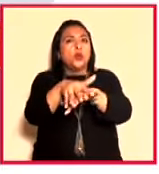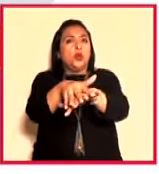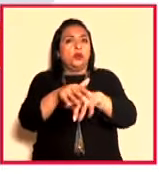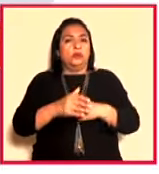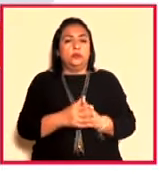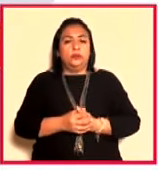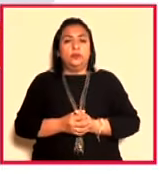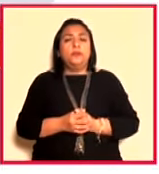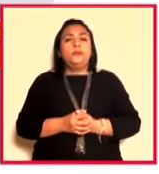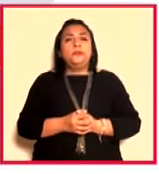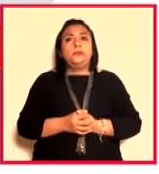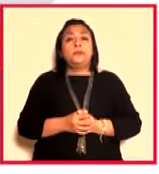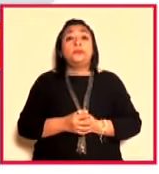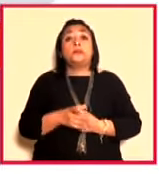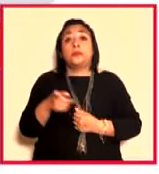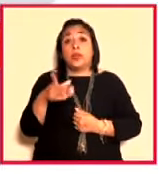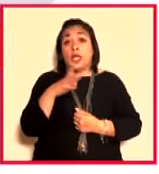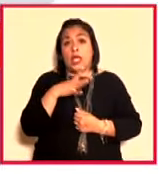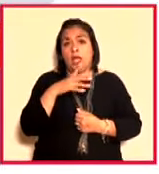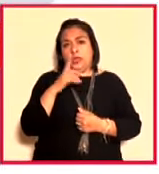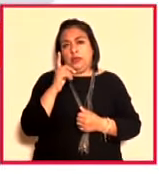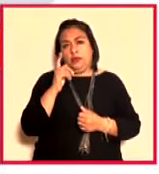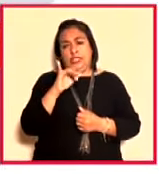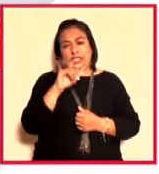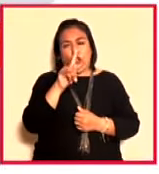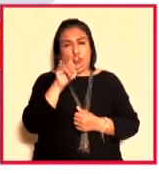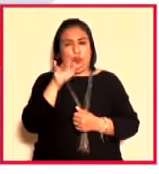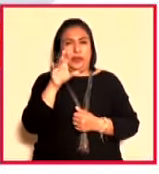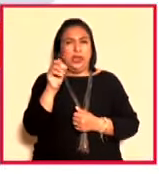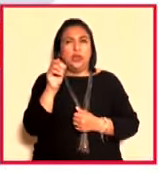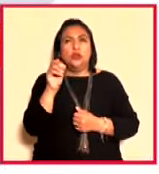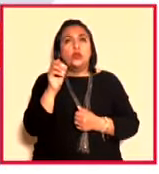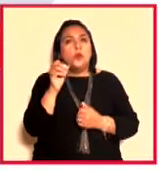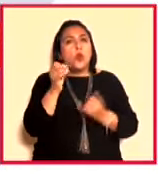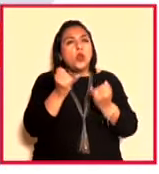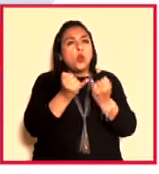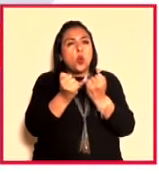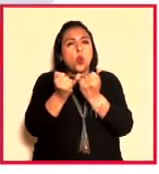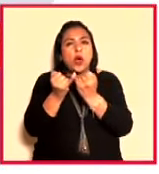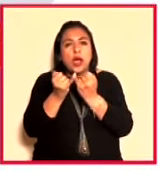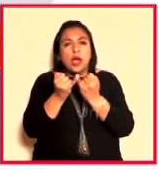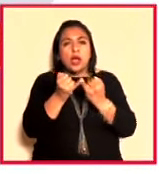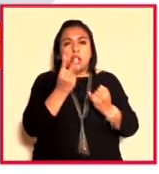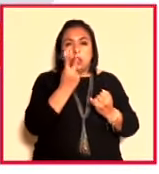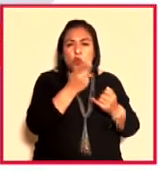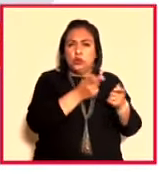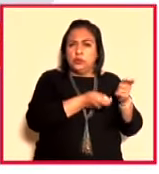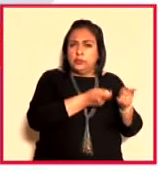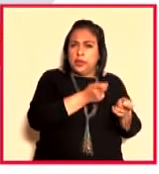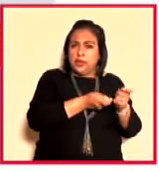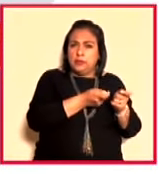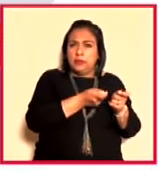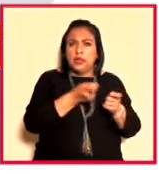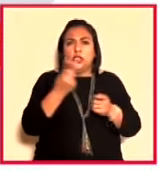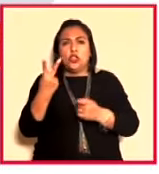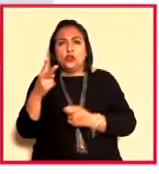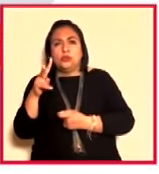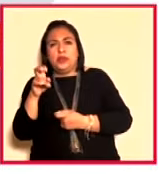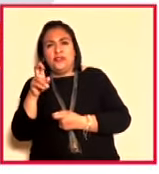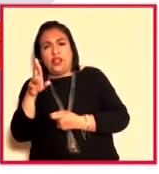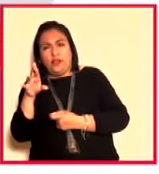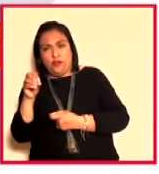La pieza tiene una instrumentación muy simétrica. Son dos marimbas y dos vibráfonos.